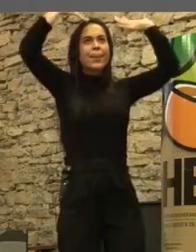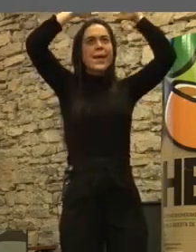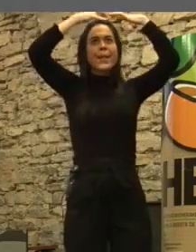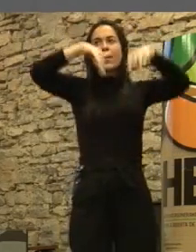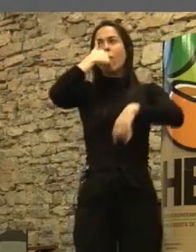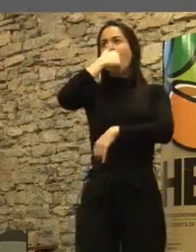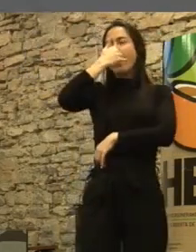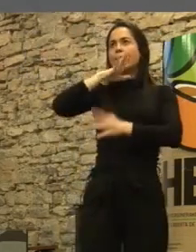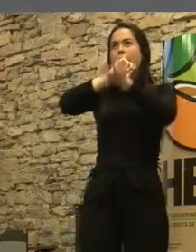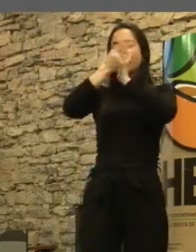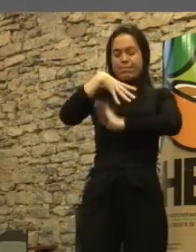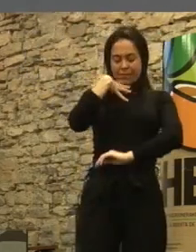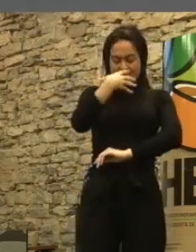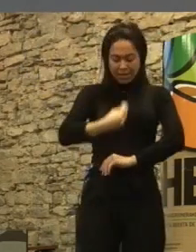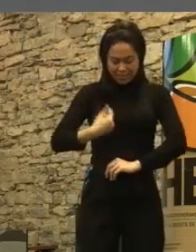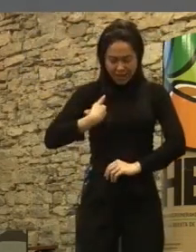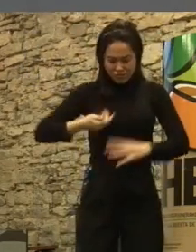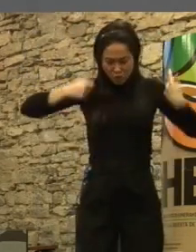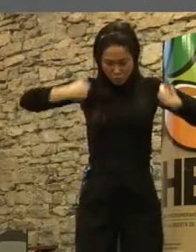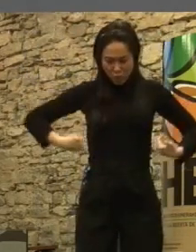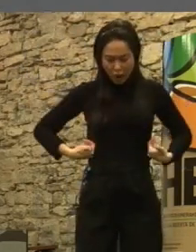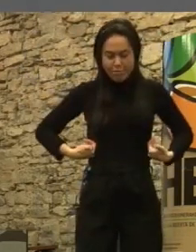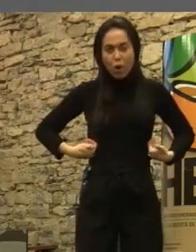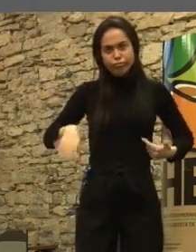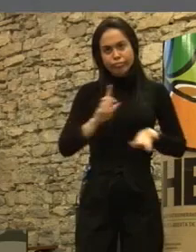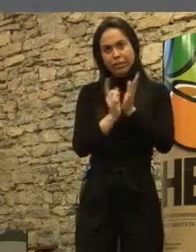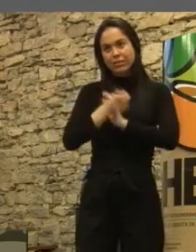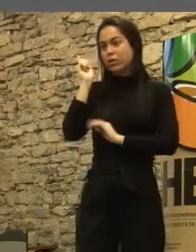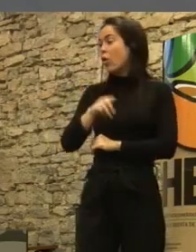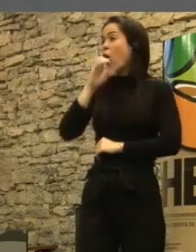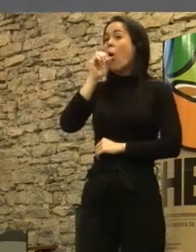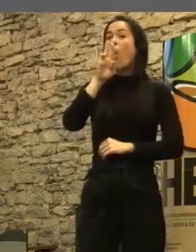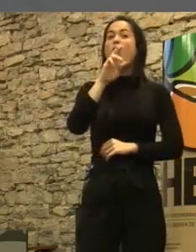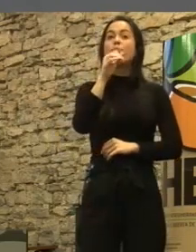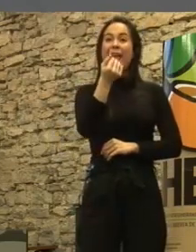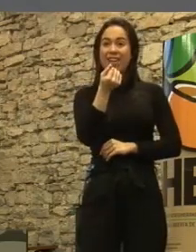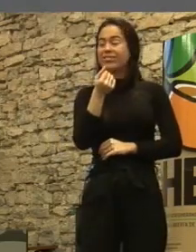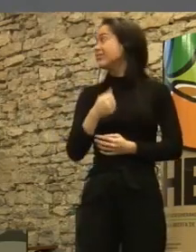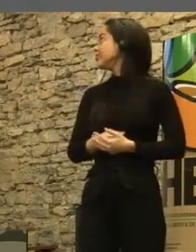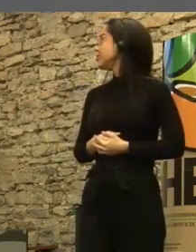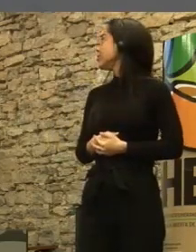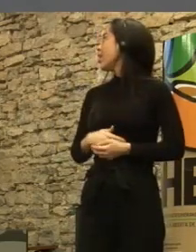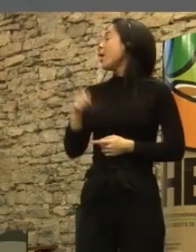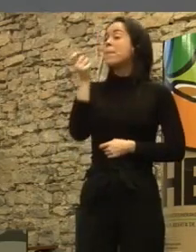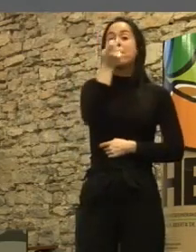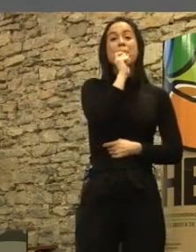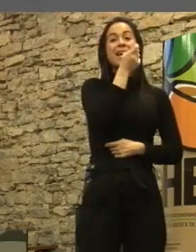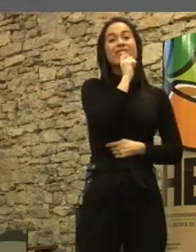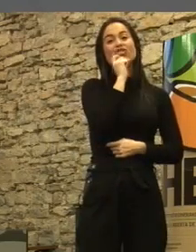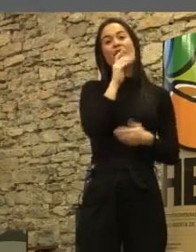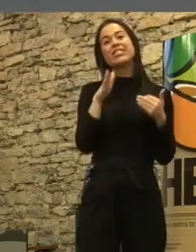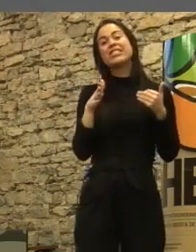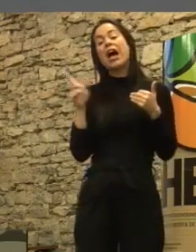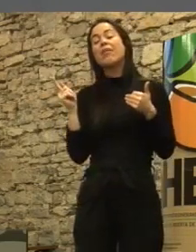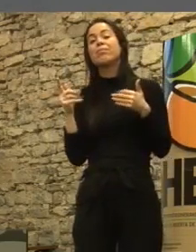el entenderte a ti misma y a tu cuerpo. Oprah, que alguno de vosotros conoceréis, una periodista americana extremadamente